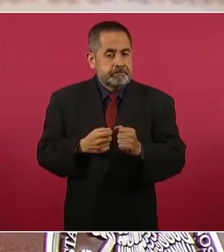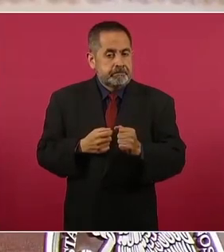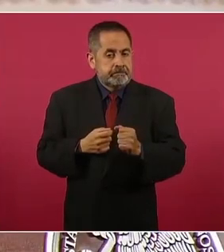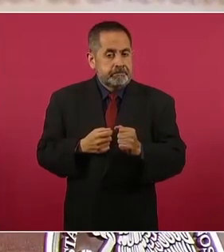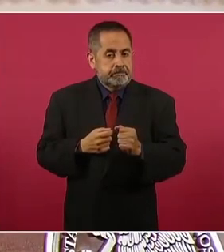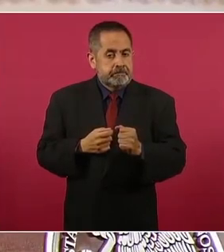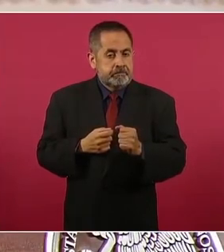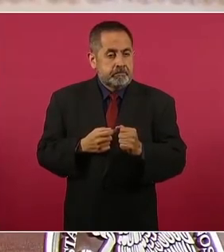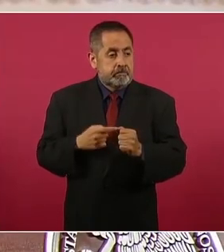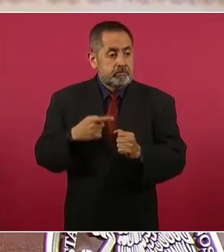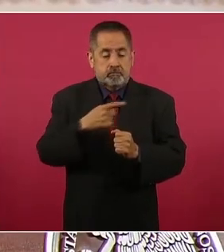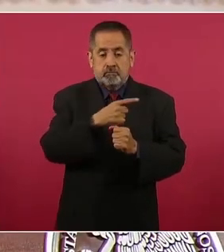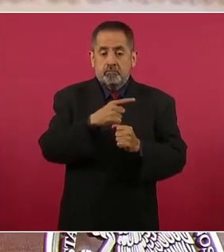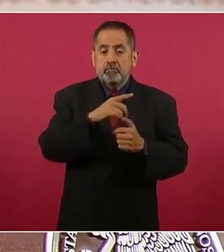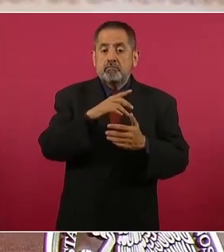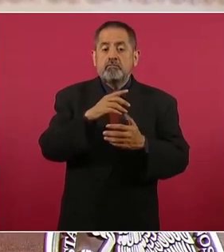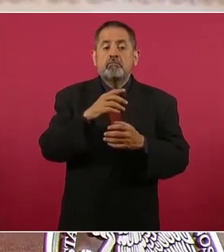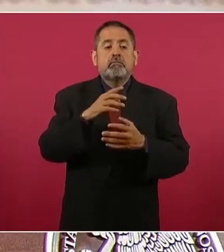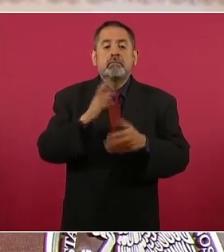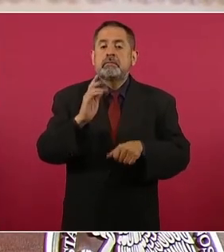tenía cumplida su sentencia